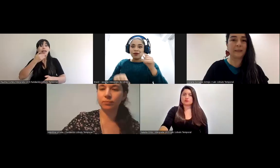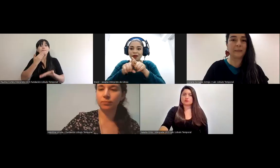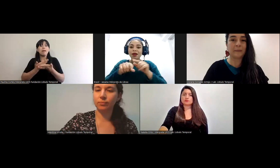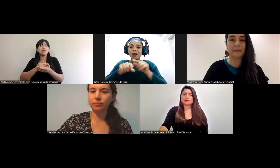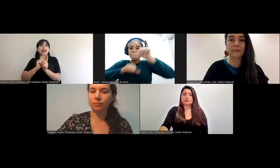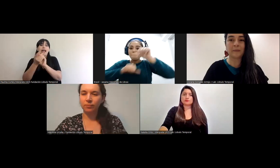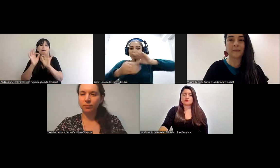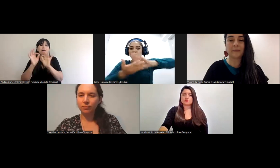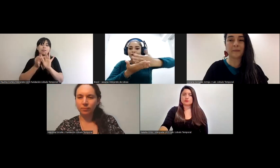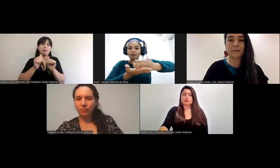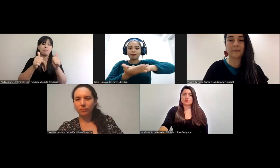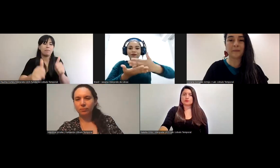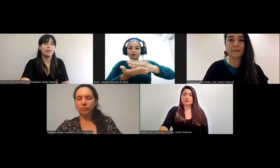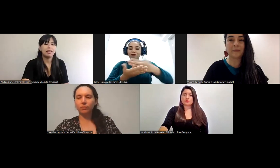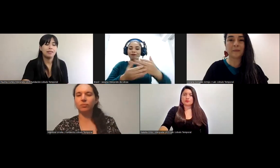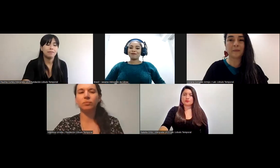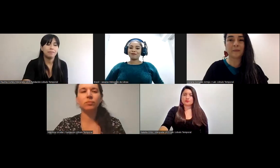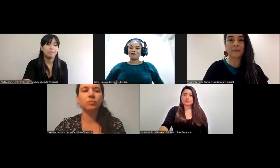intérprete.